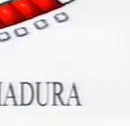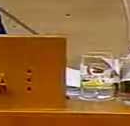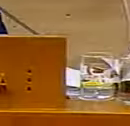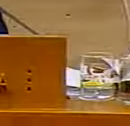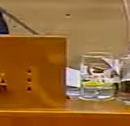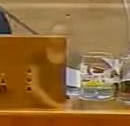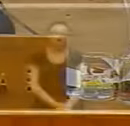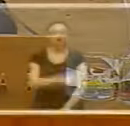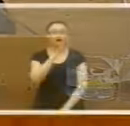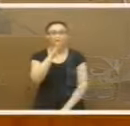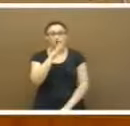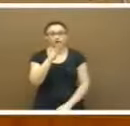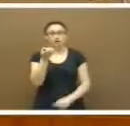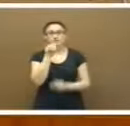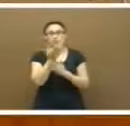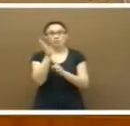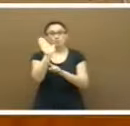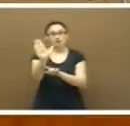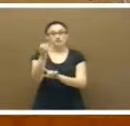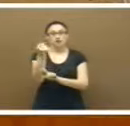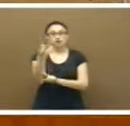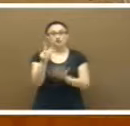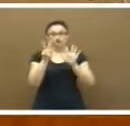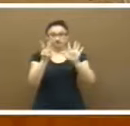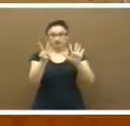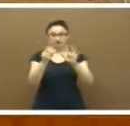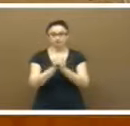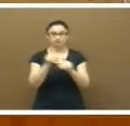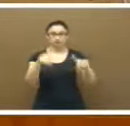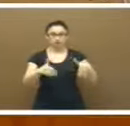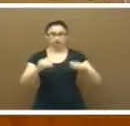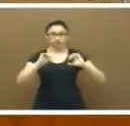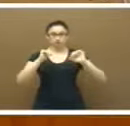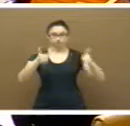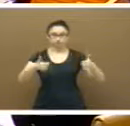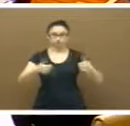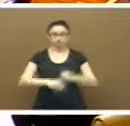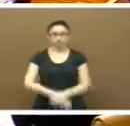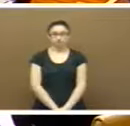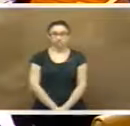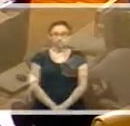la consideración de la Cámara la propuesta de resolución número 7. Entramos en votación.